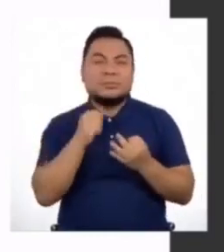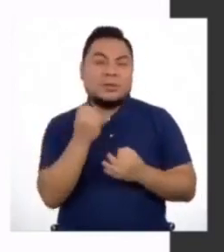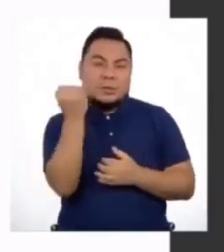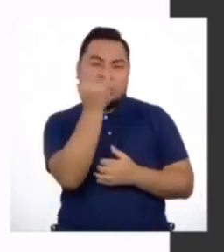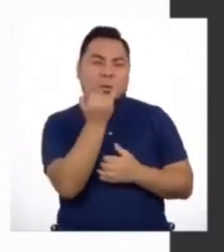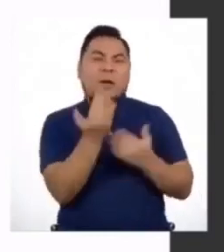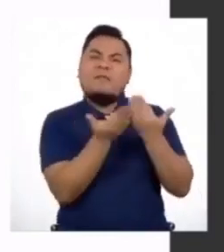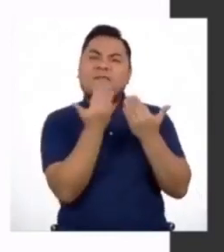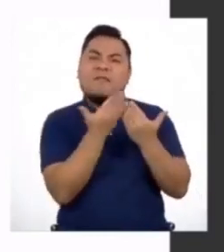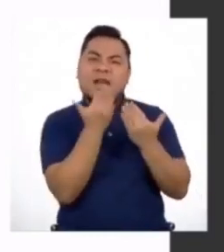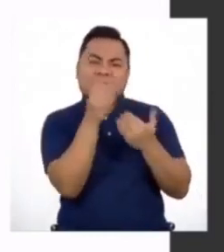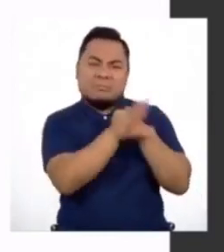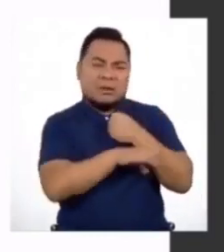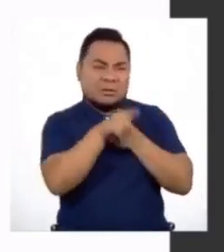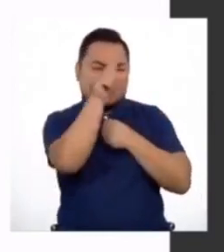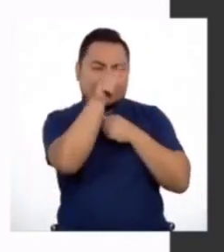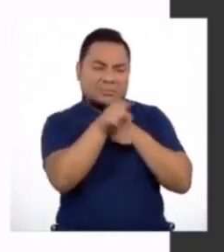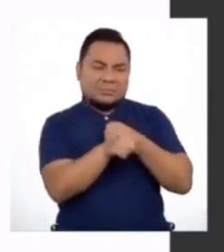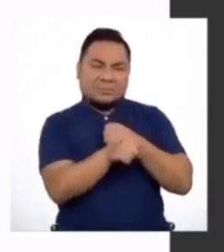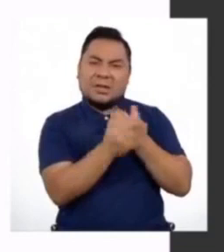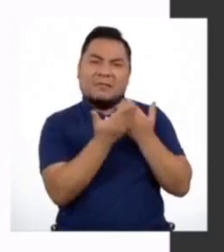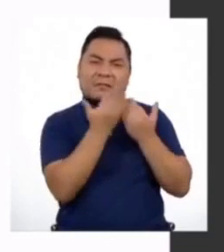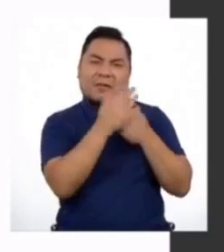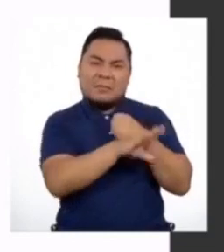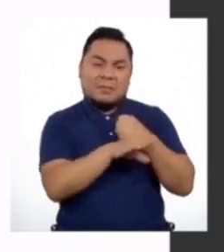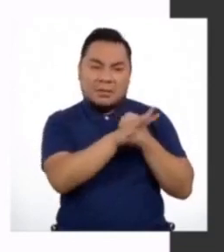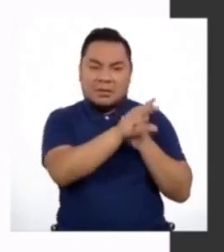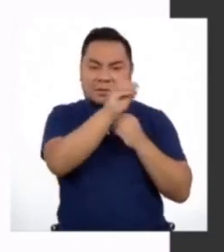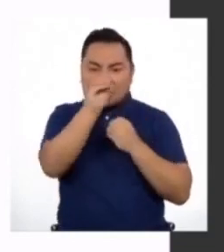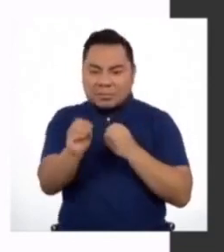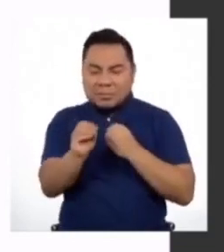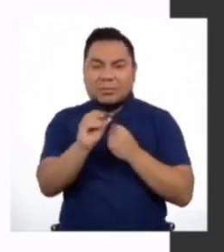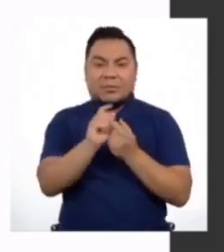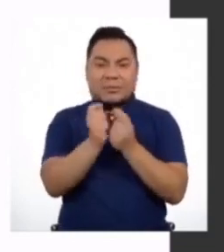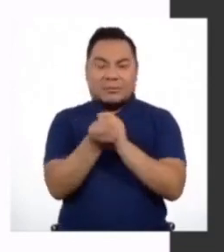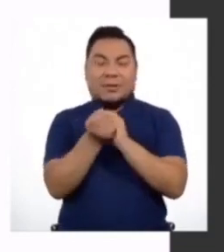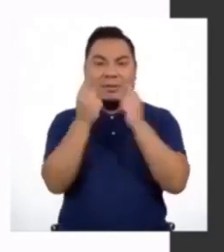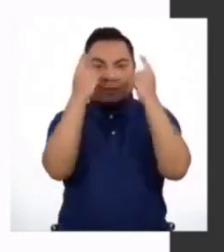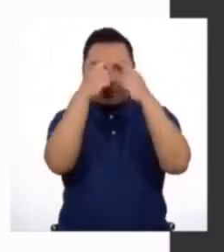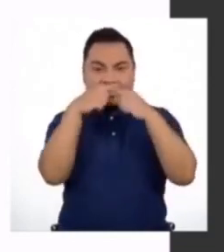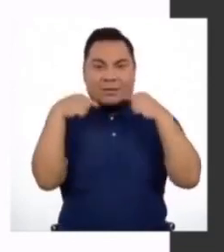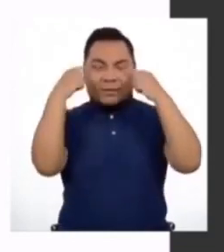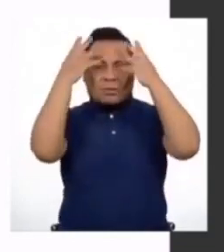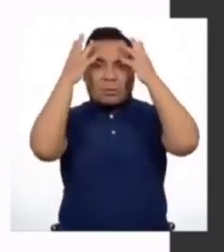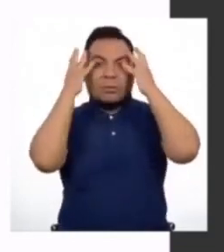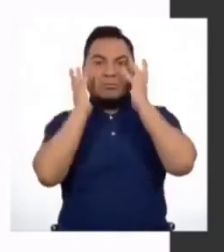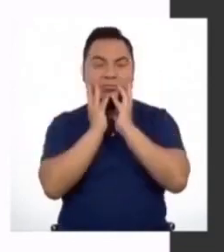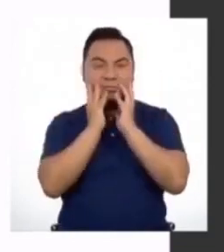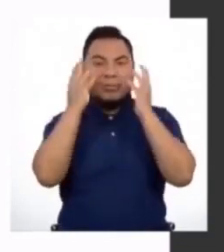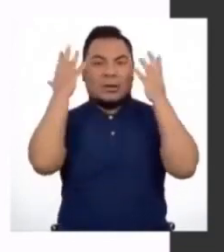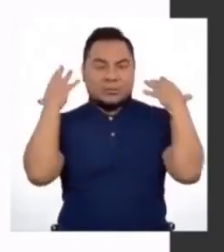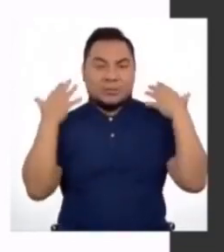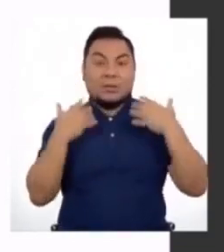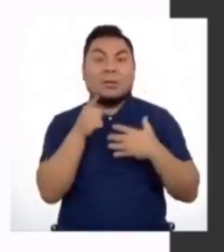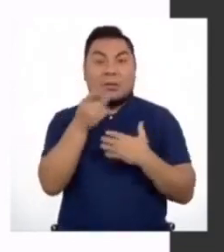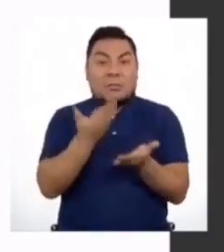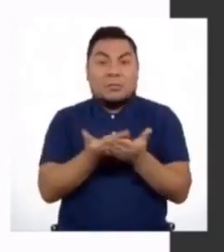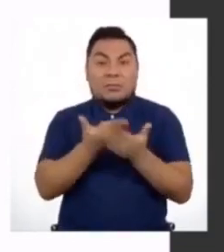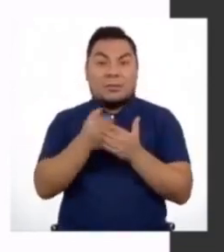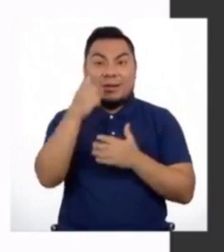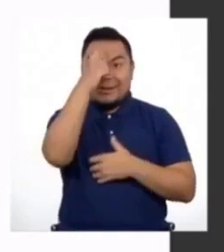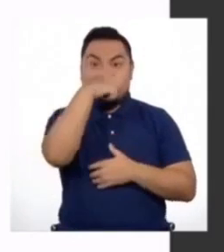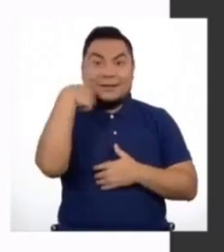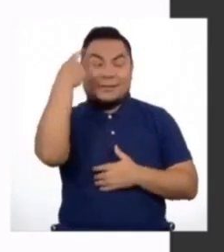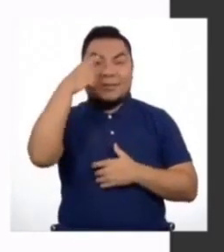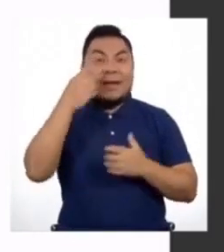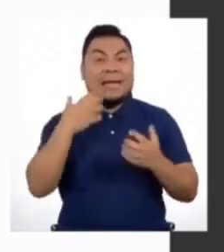muy simples y que si queremos podemos hacerlas más complejas, porque inclusive podemos probar esas